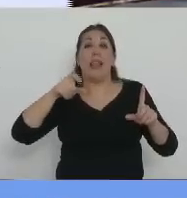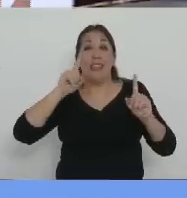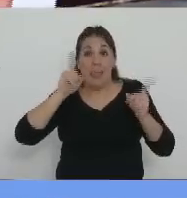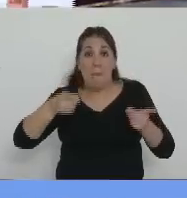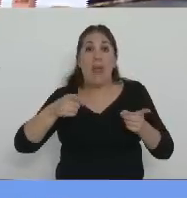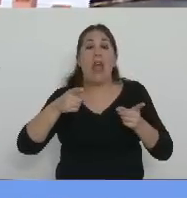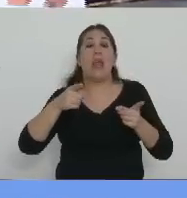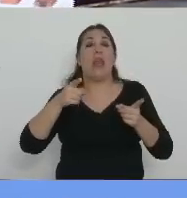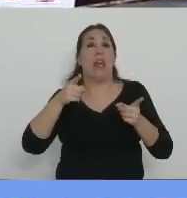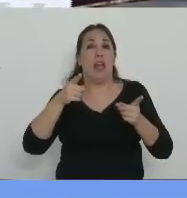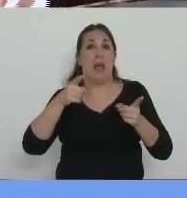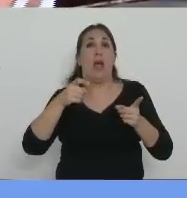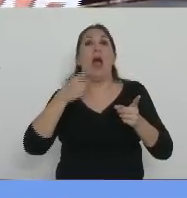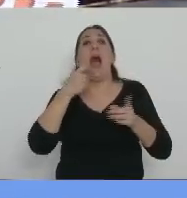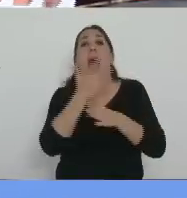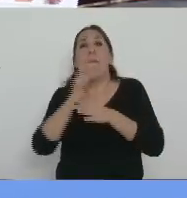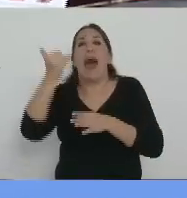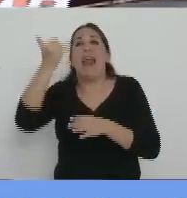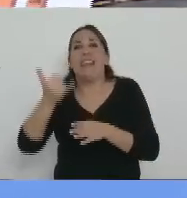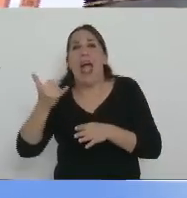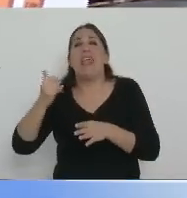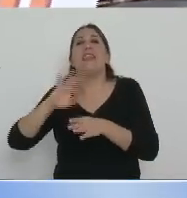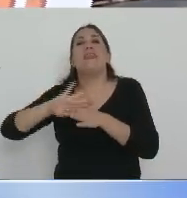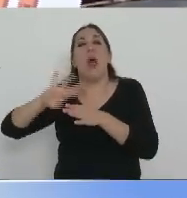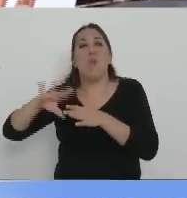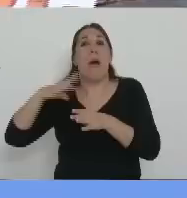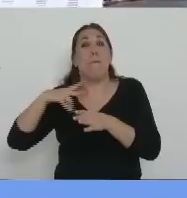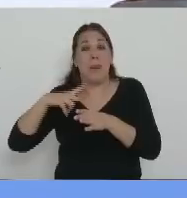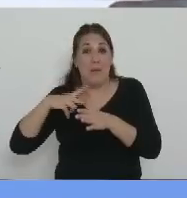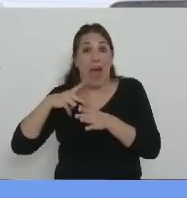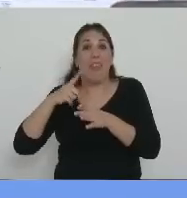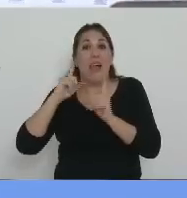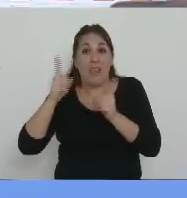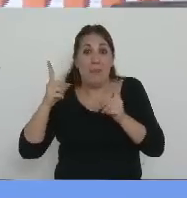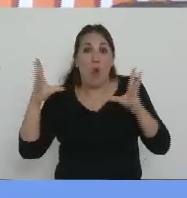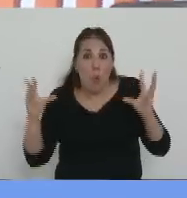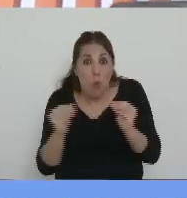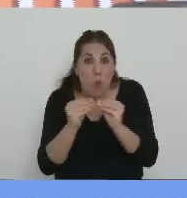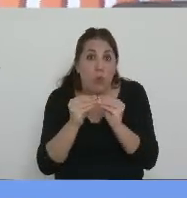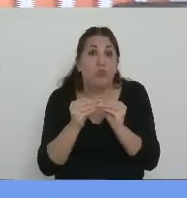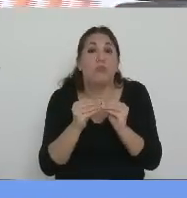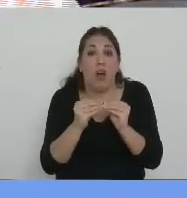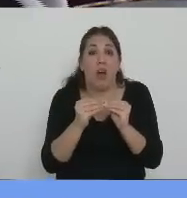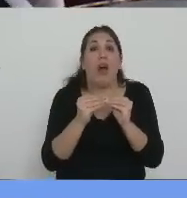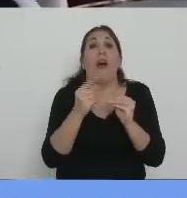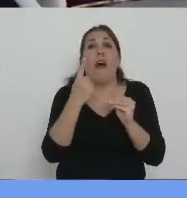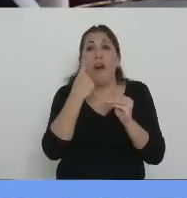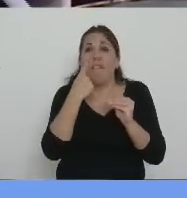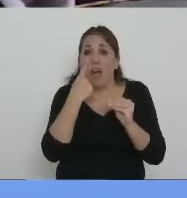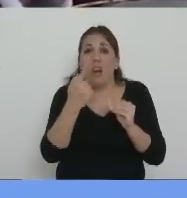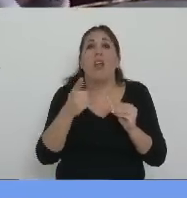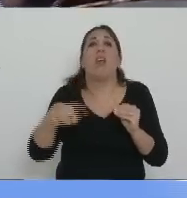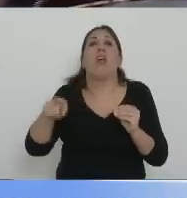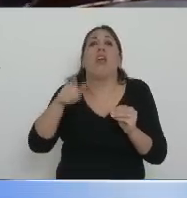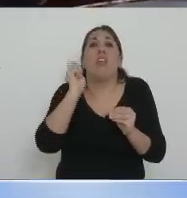con la deuda privada bueno díganme a ver quién va a poder pagar esto acá